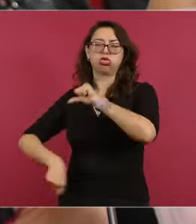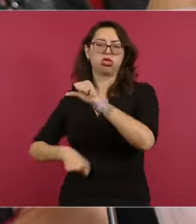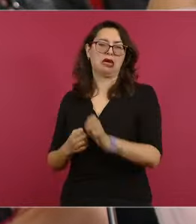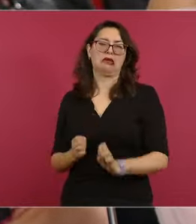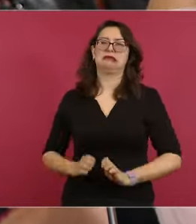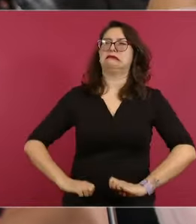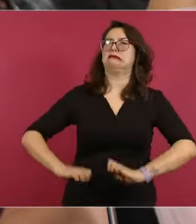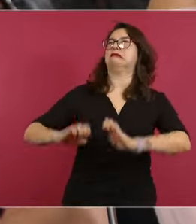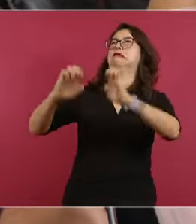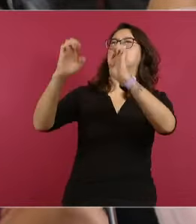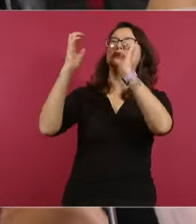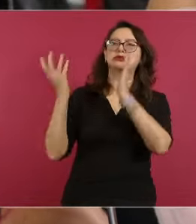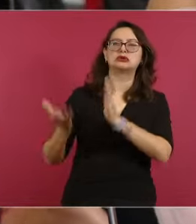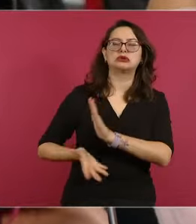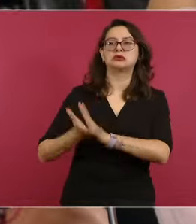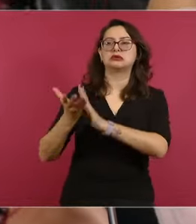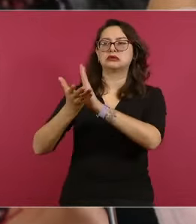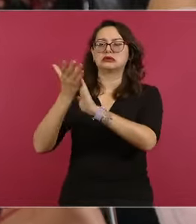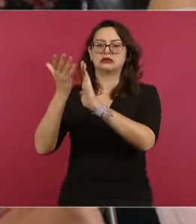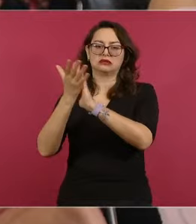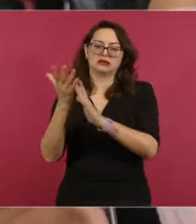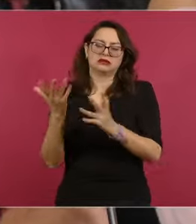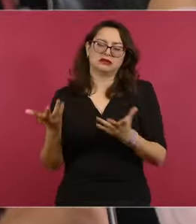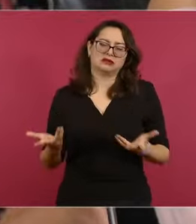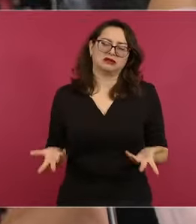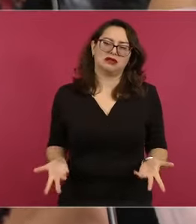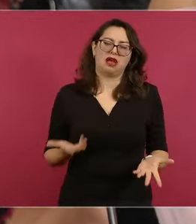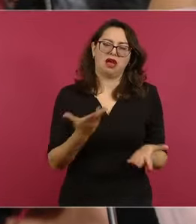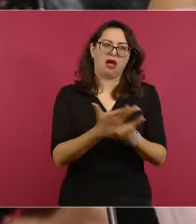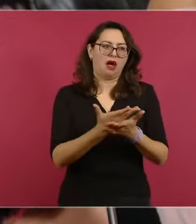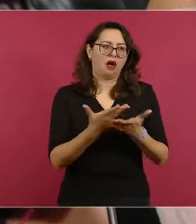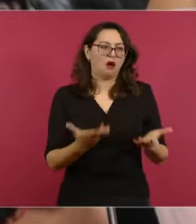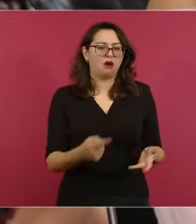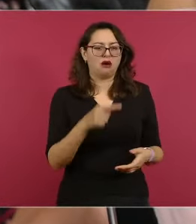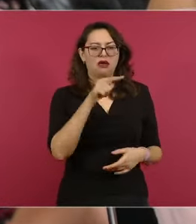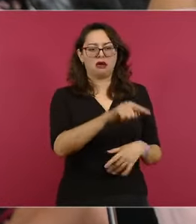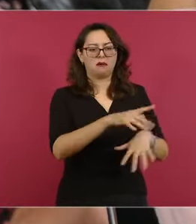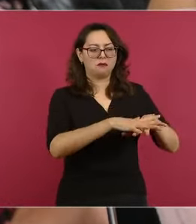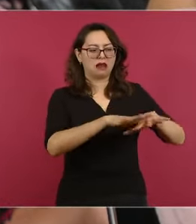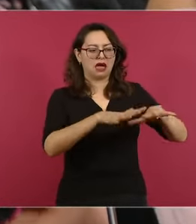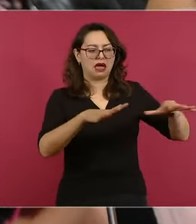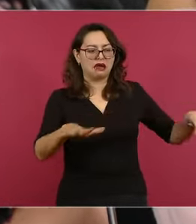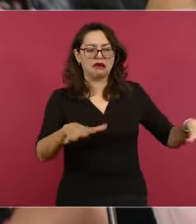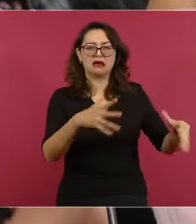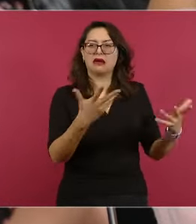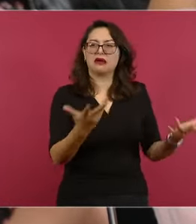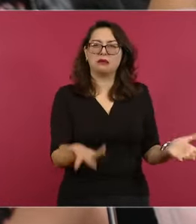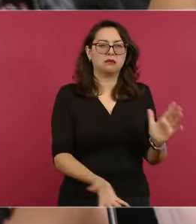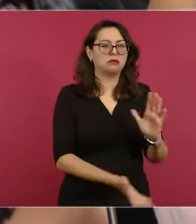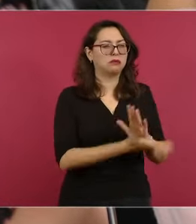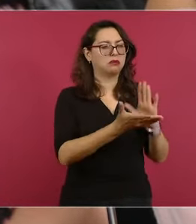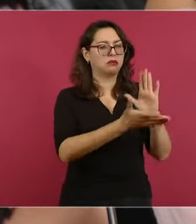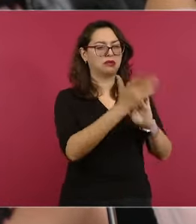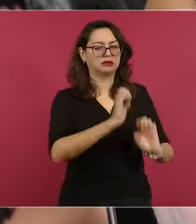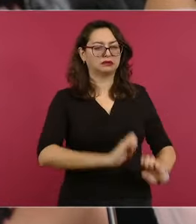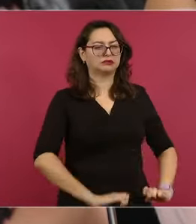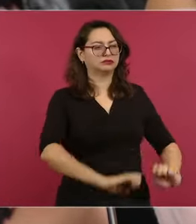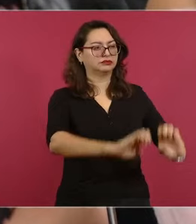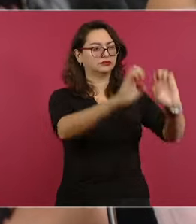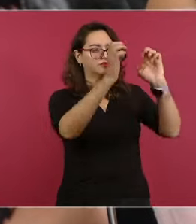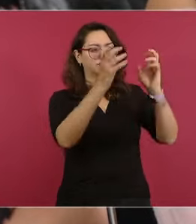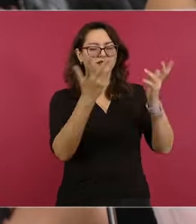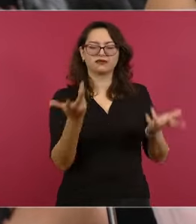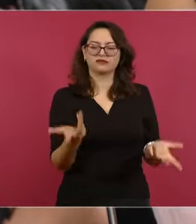los pobladores, pero también perdemos nosotros, porque en permitir que se hagan todo este tipo de cosas